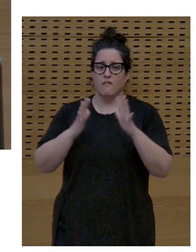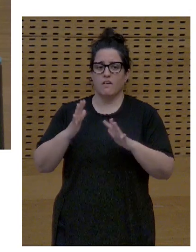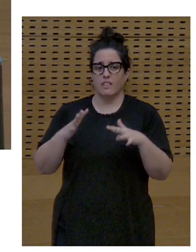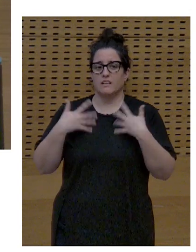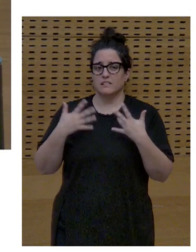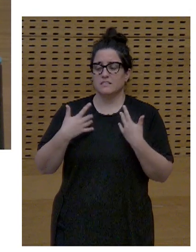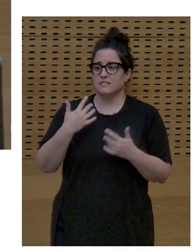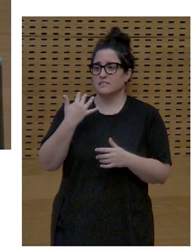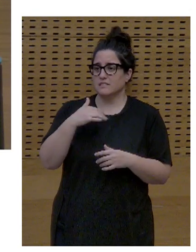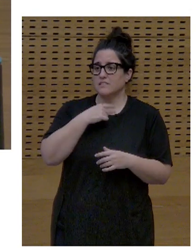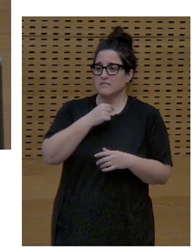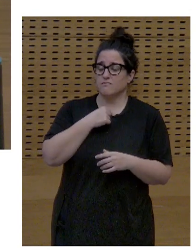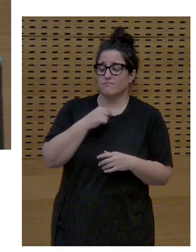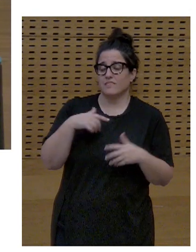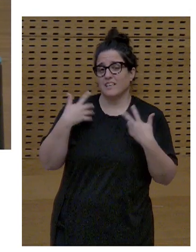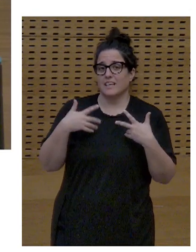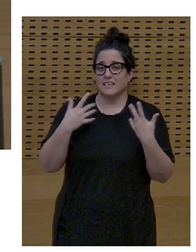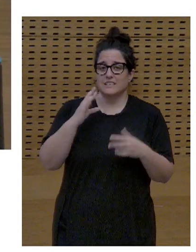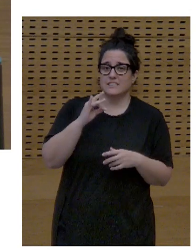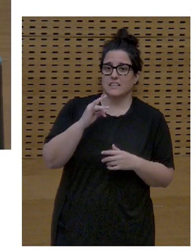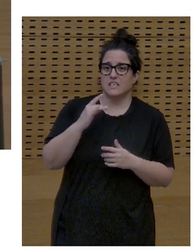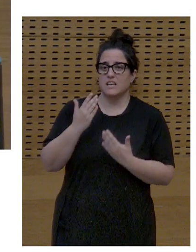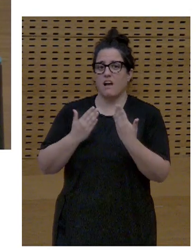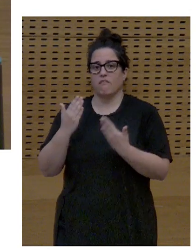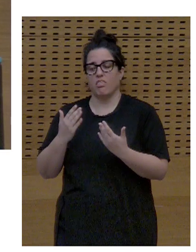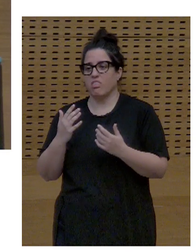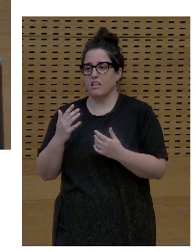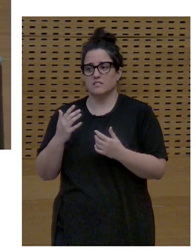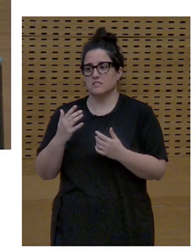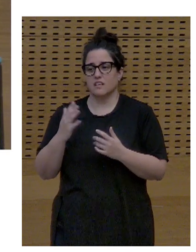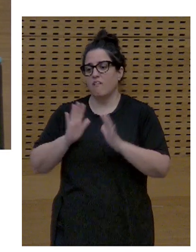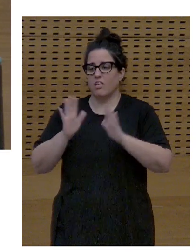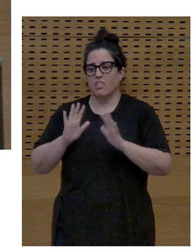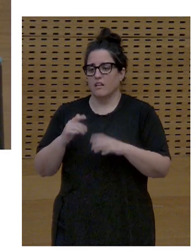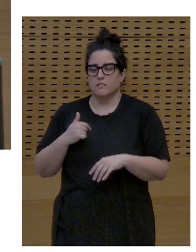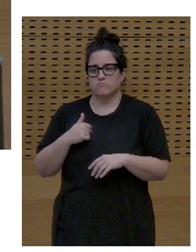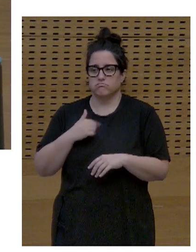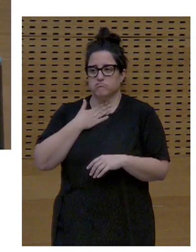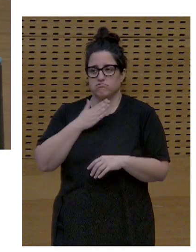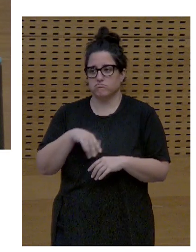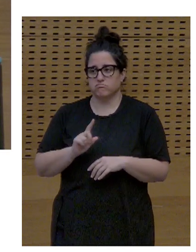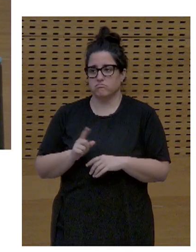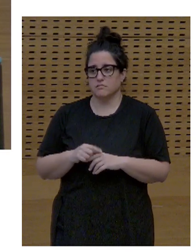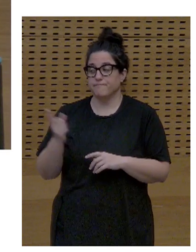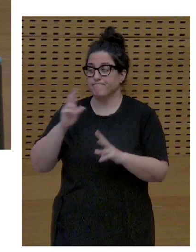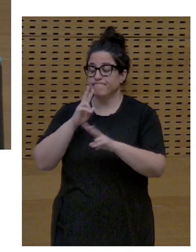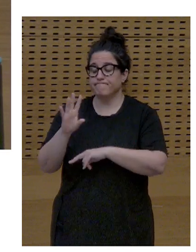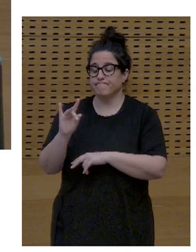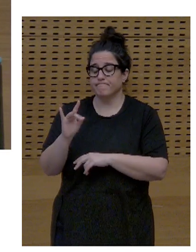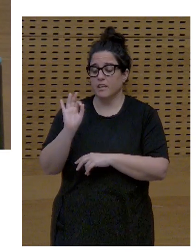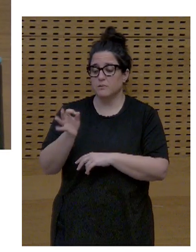esa manera de definir, pero otras no puedes, ¿eh? Claro, pero eso pasa, claro, es natural.